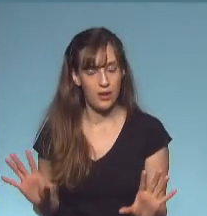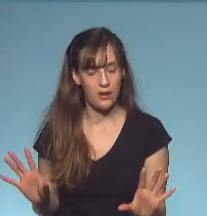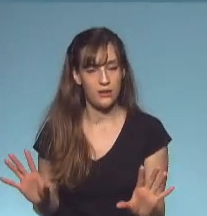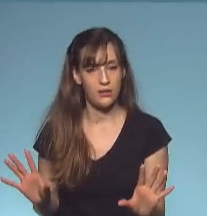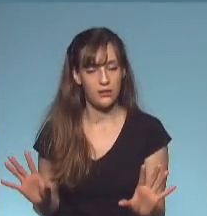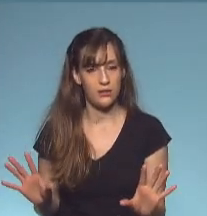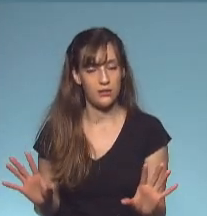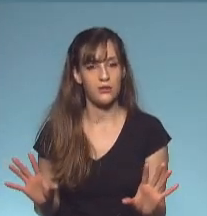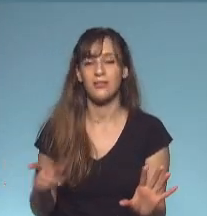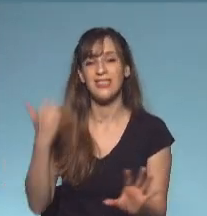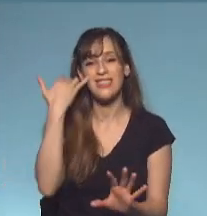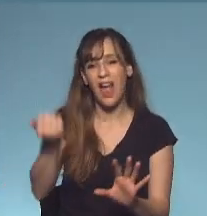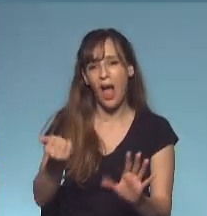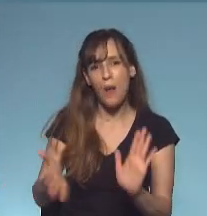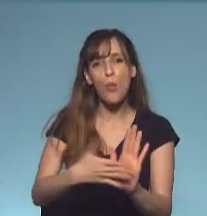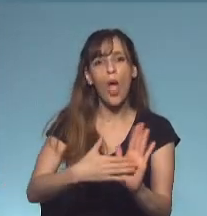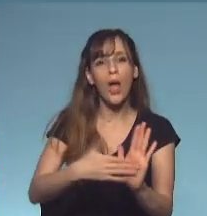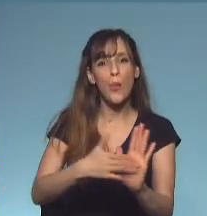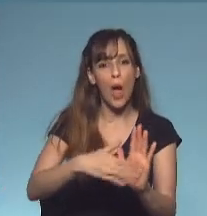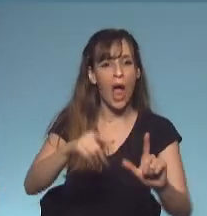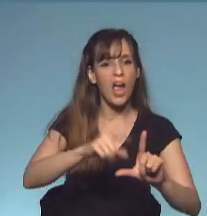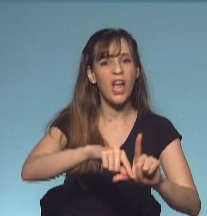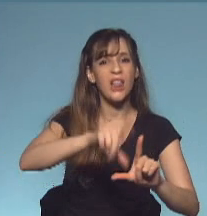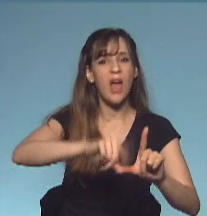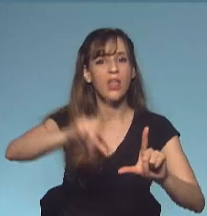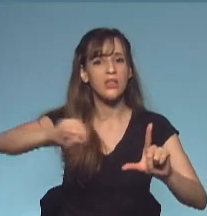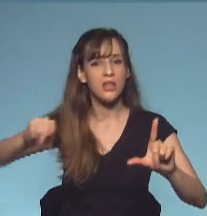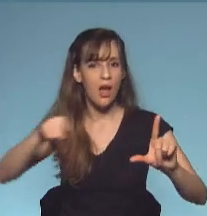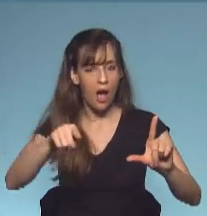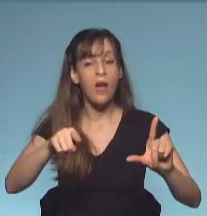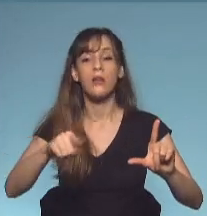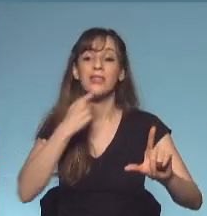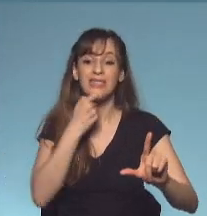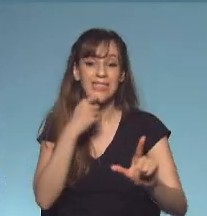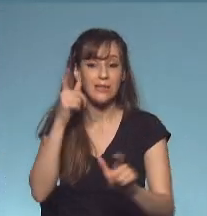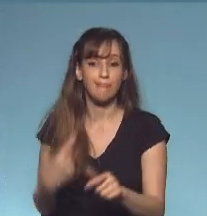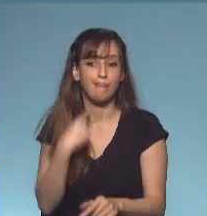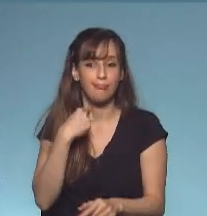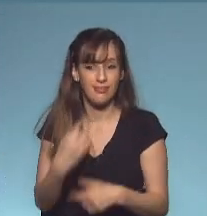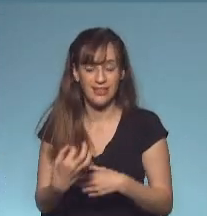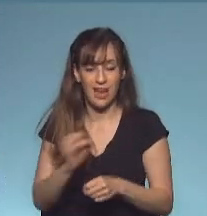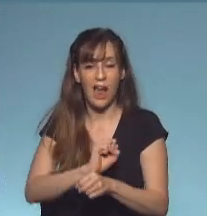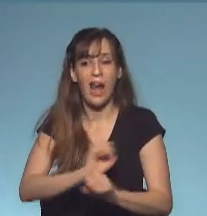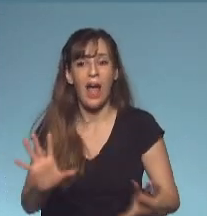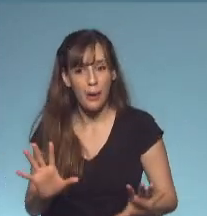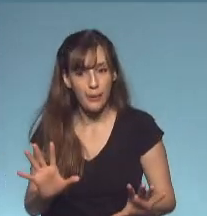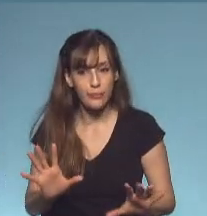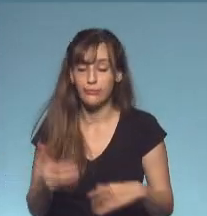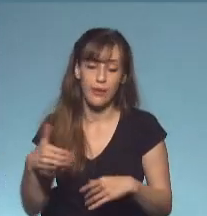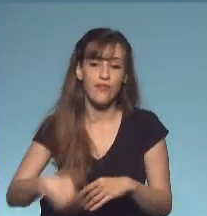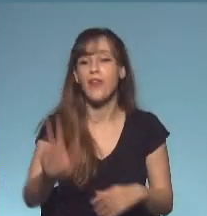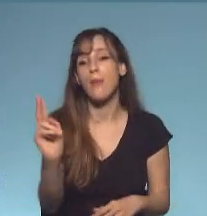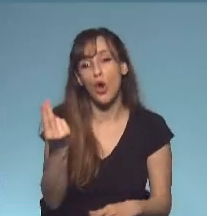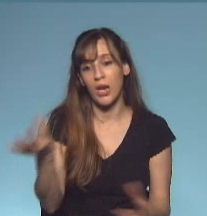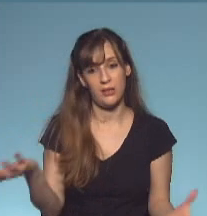lamentablemente, estadísticamente, pero inexorablemente, que una porción de los que estén graves van a fallecer. Por eso hay que parar